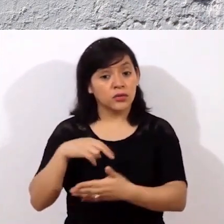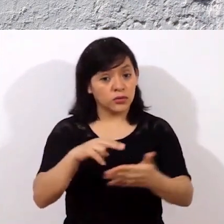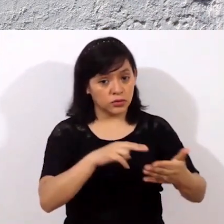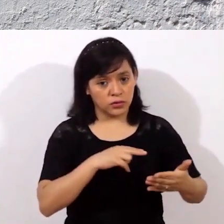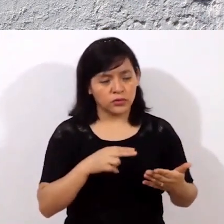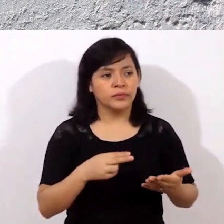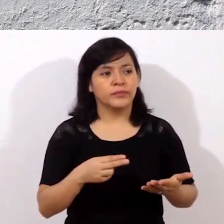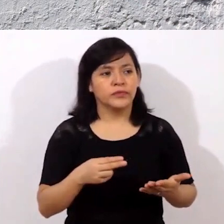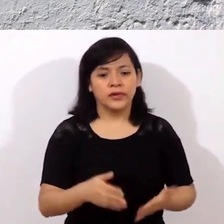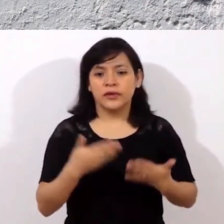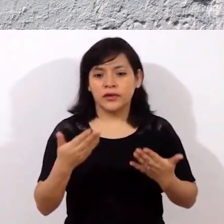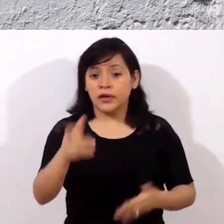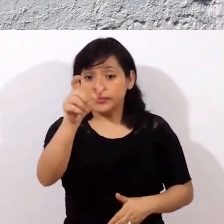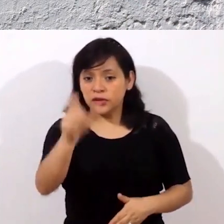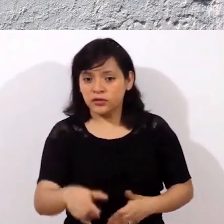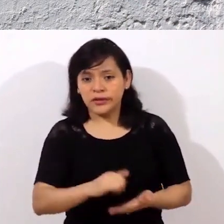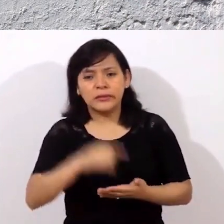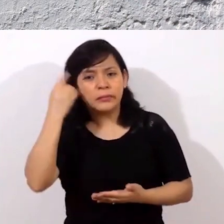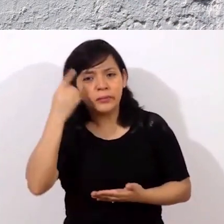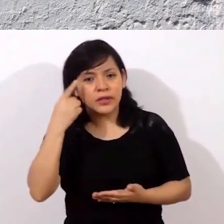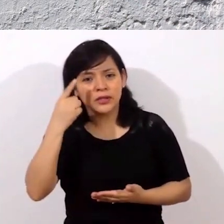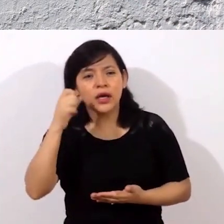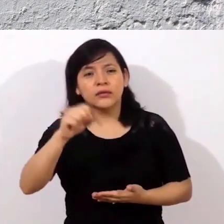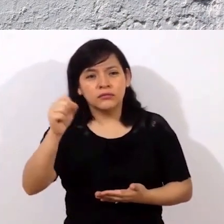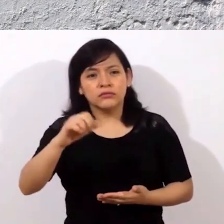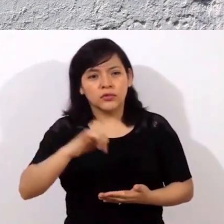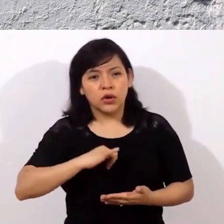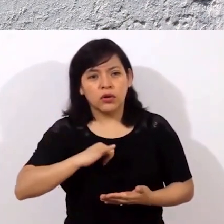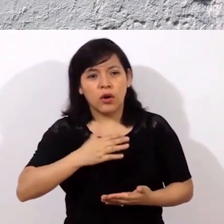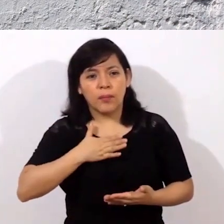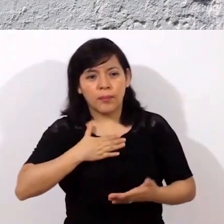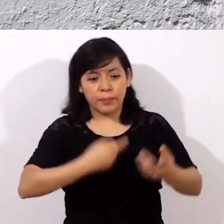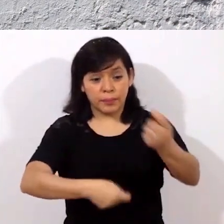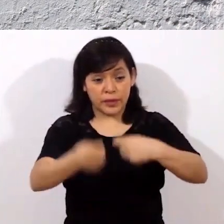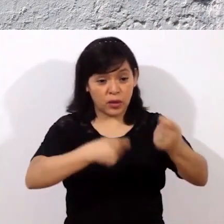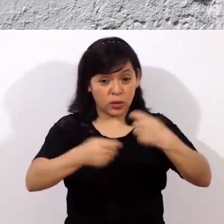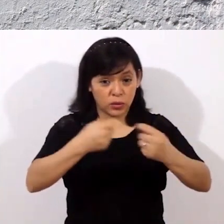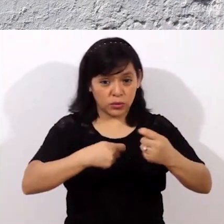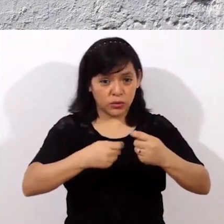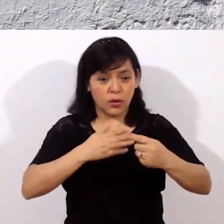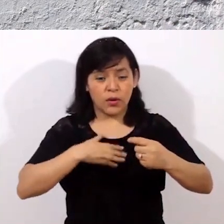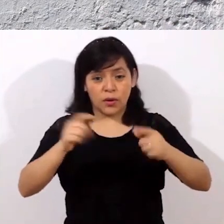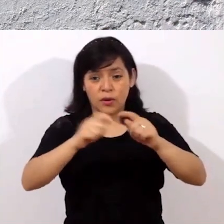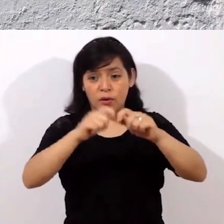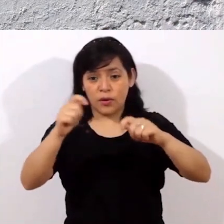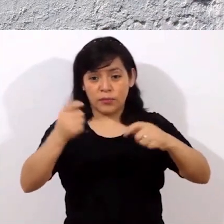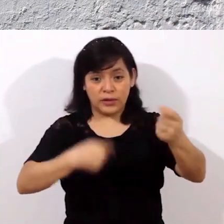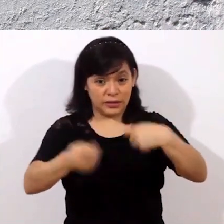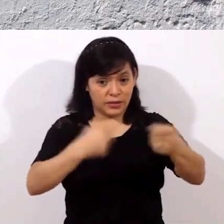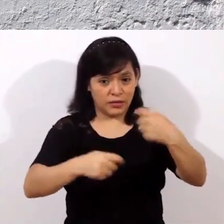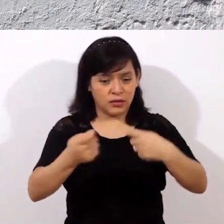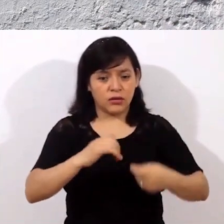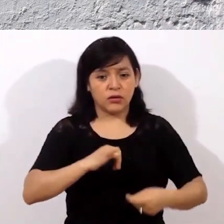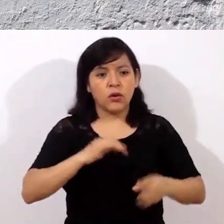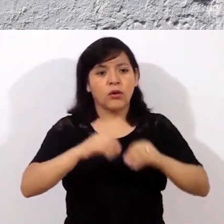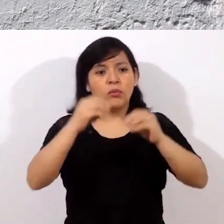nombre cristiano a un negocio, a un elemento, a algo, creen